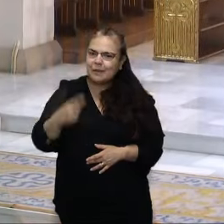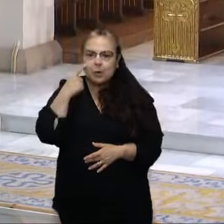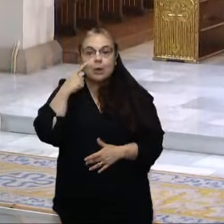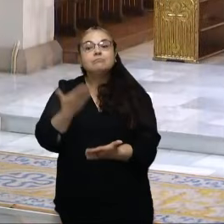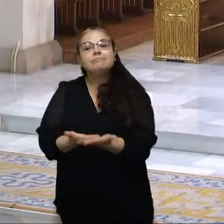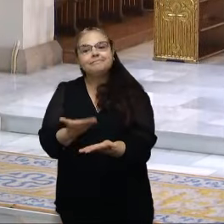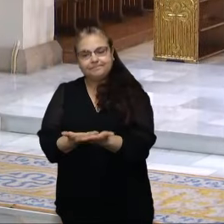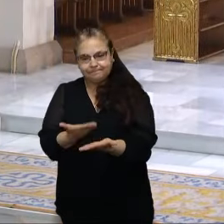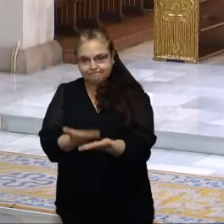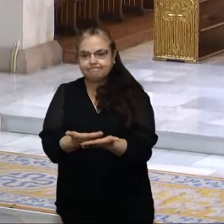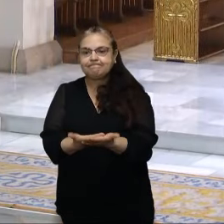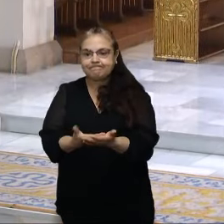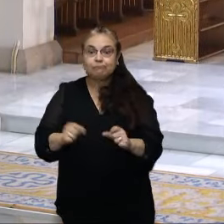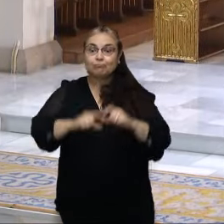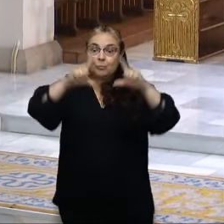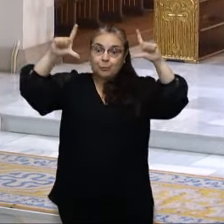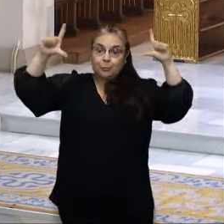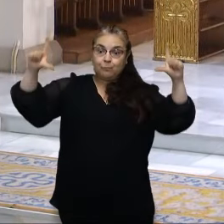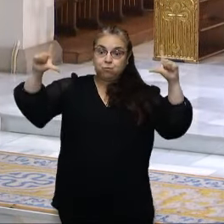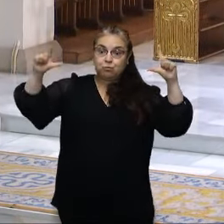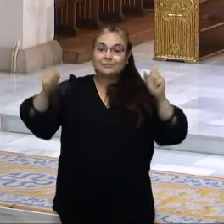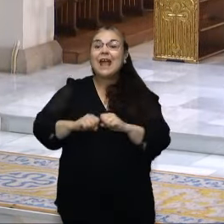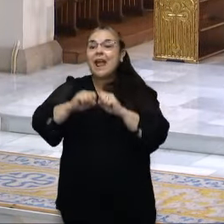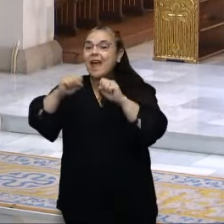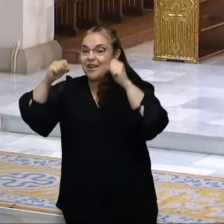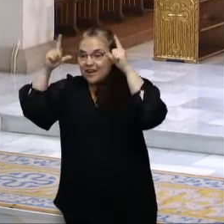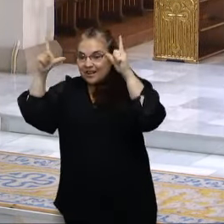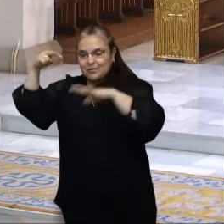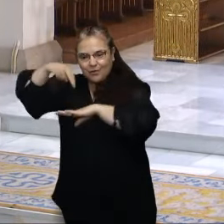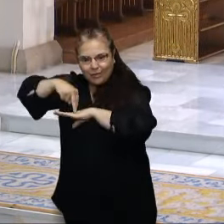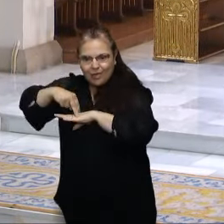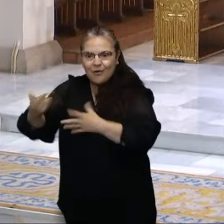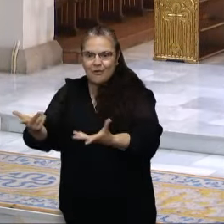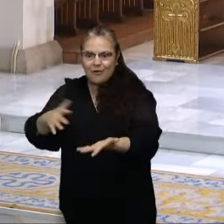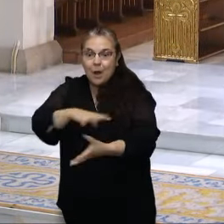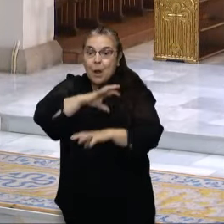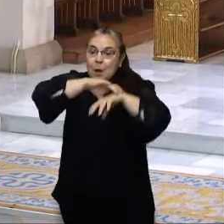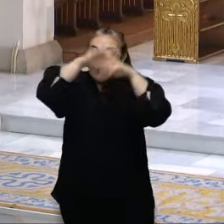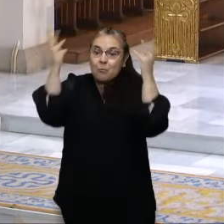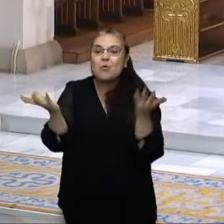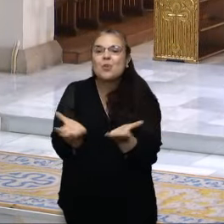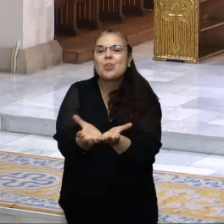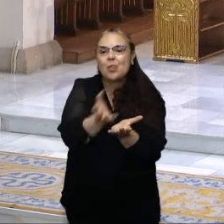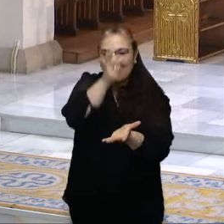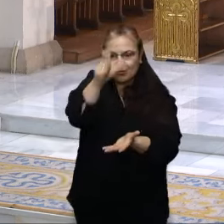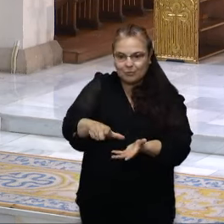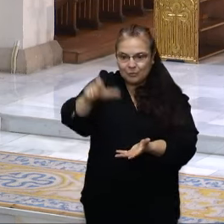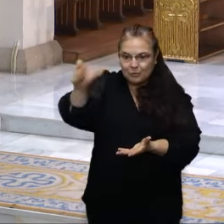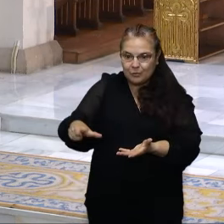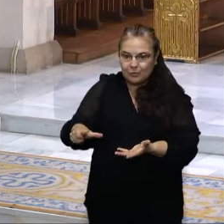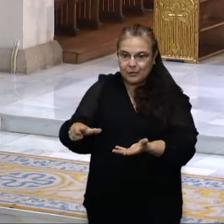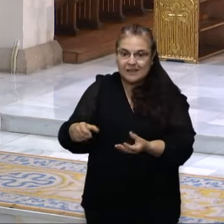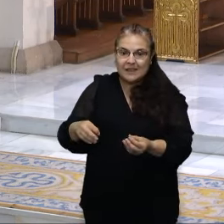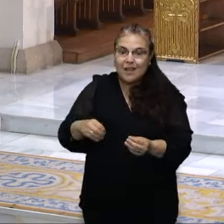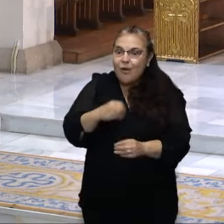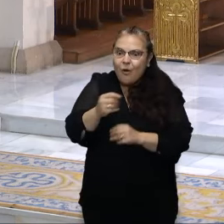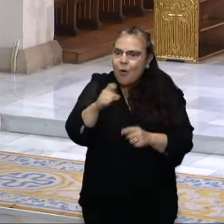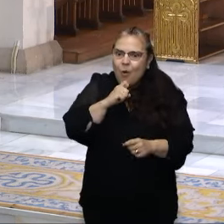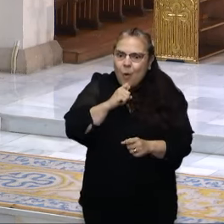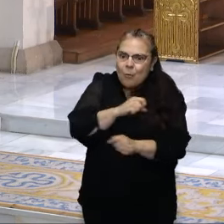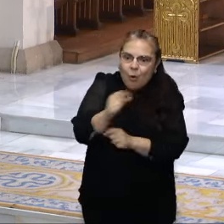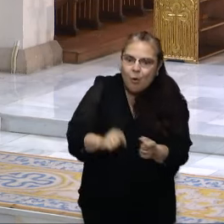testigos y actores de la resurrección en el mundo de los hombres. Y el modo más eficaz de